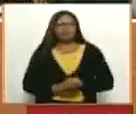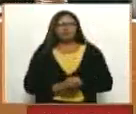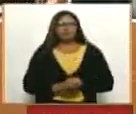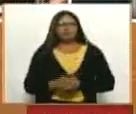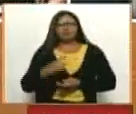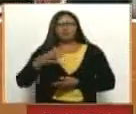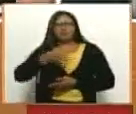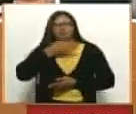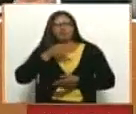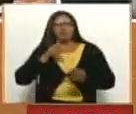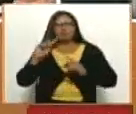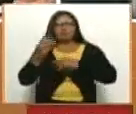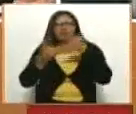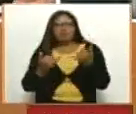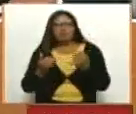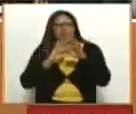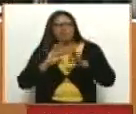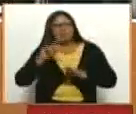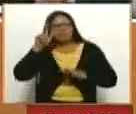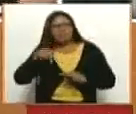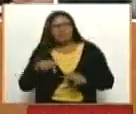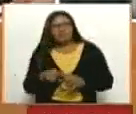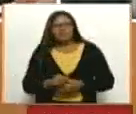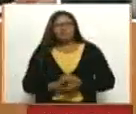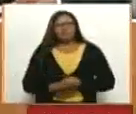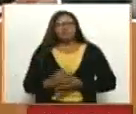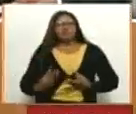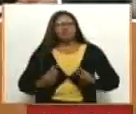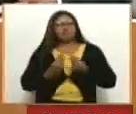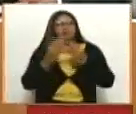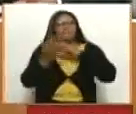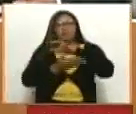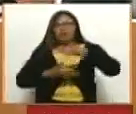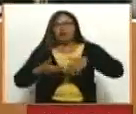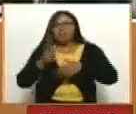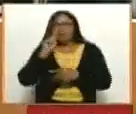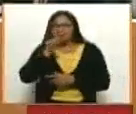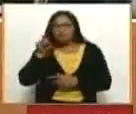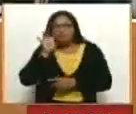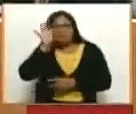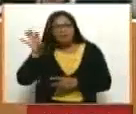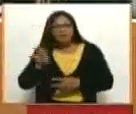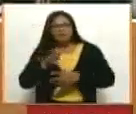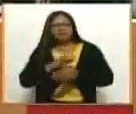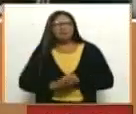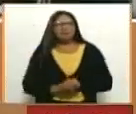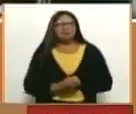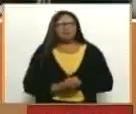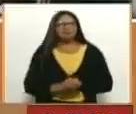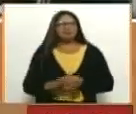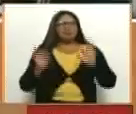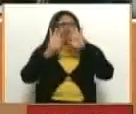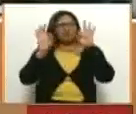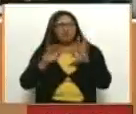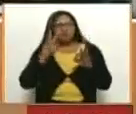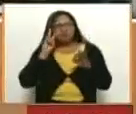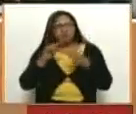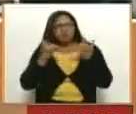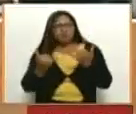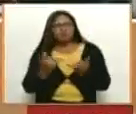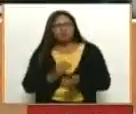que son nuestros vecinos, también se ha convertido en un problema para esos países. La estrategia que se estaba teniendo era